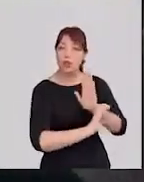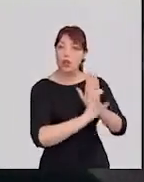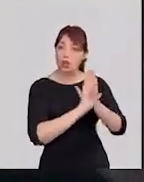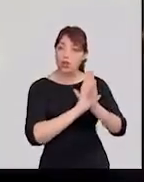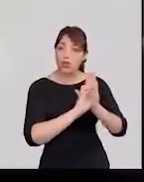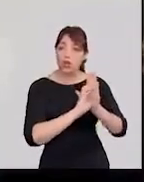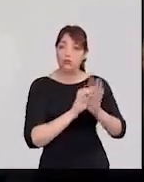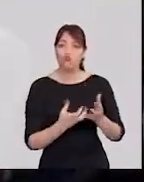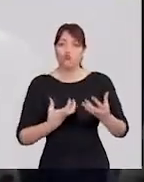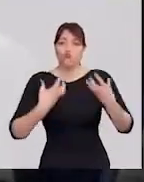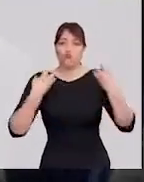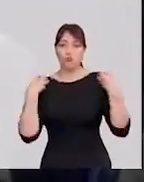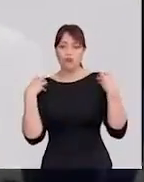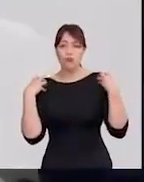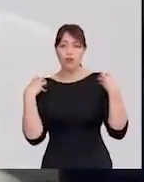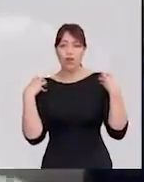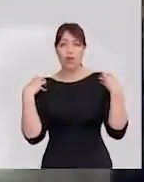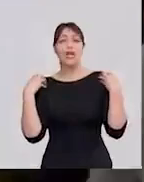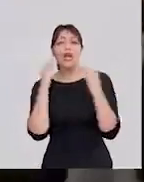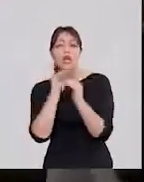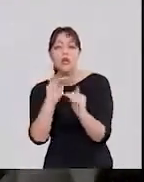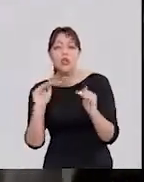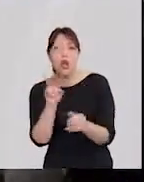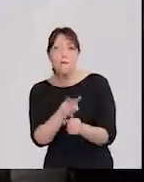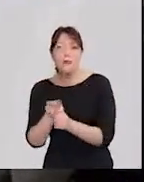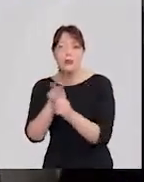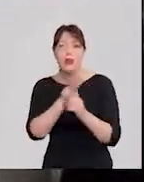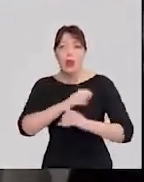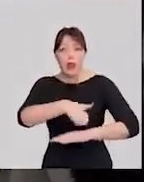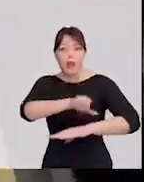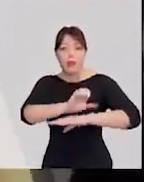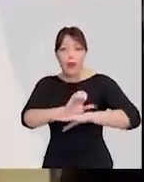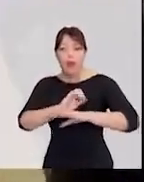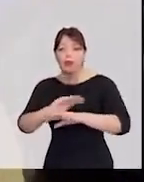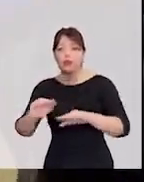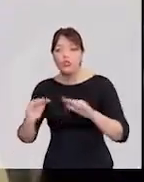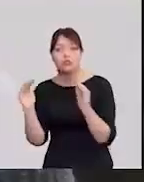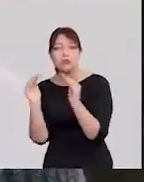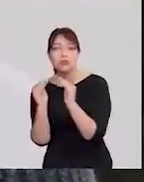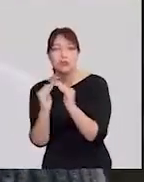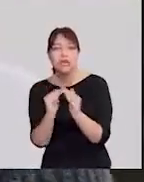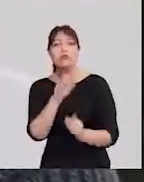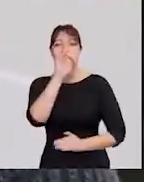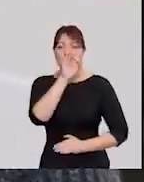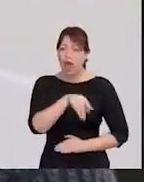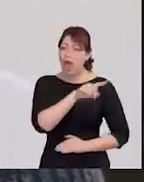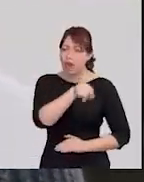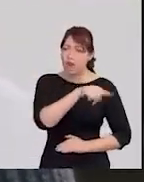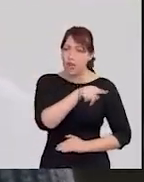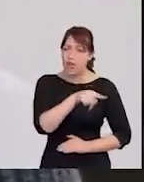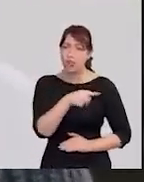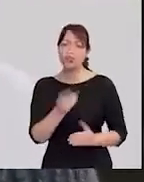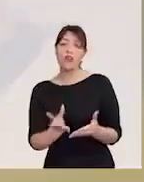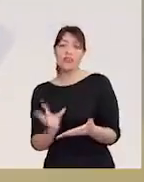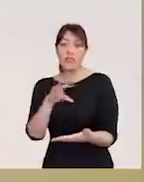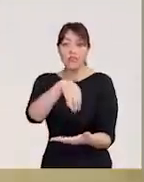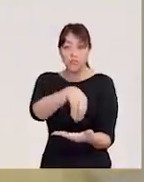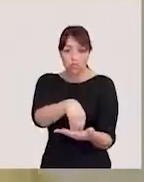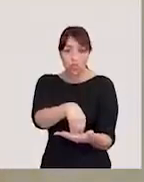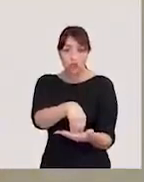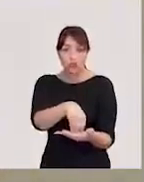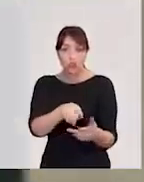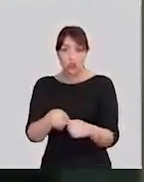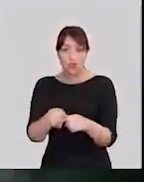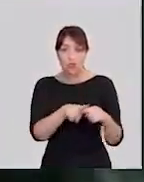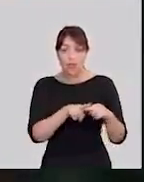todo, que solo haya residencias de niños administrados por el Estado. ¿Cuánto saben los convencionales sobre reinserción? Y